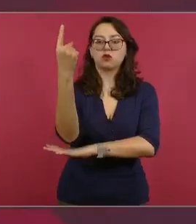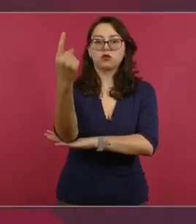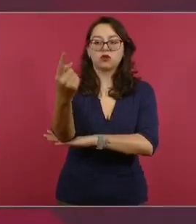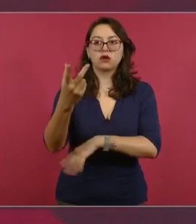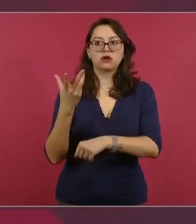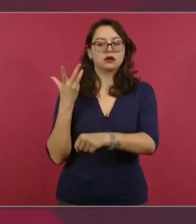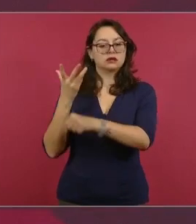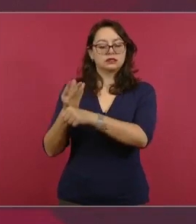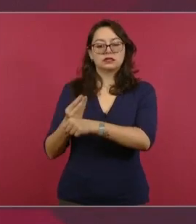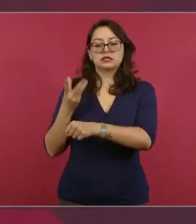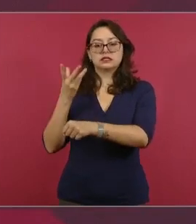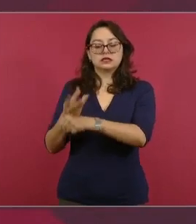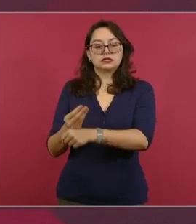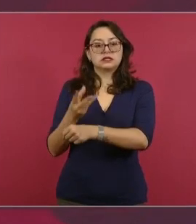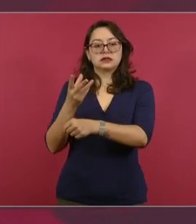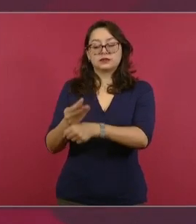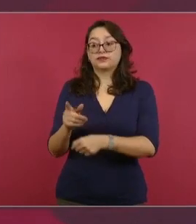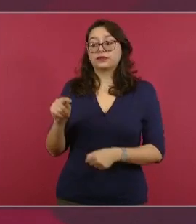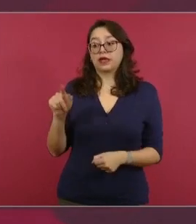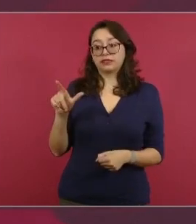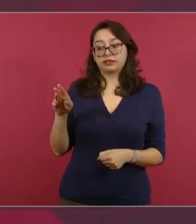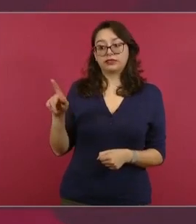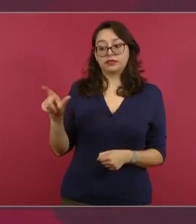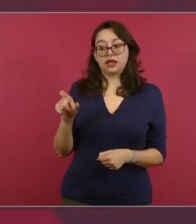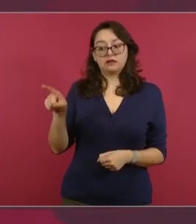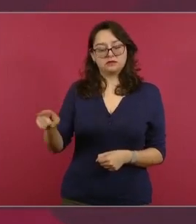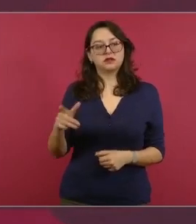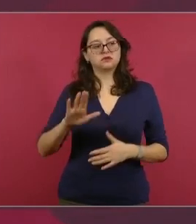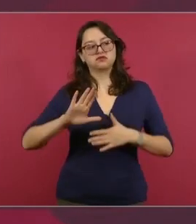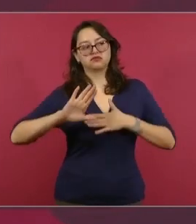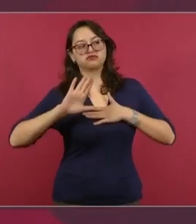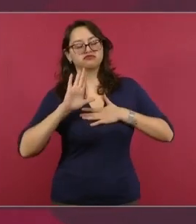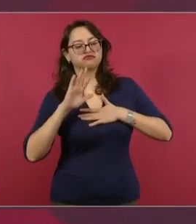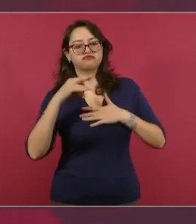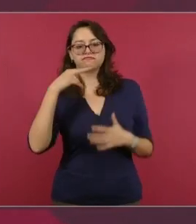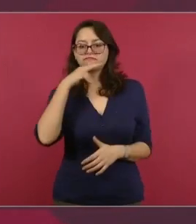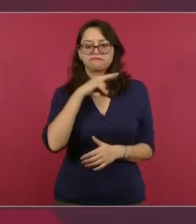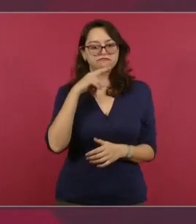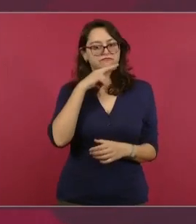con Telmex de restablecer lo más pronto posible